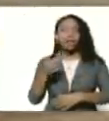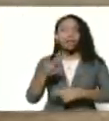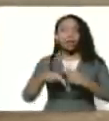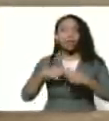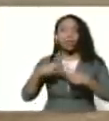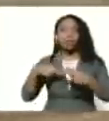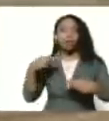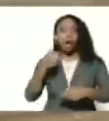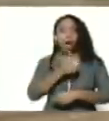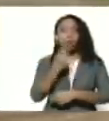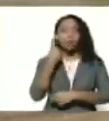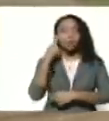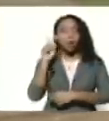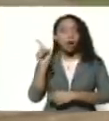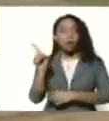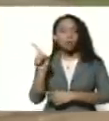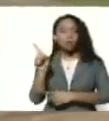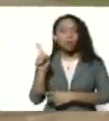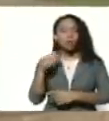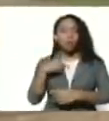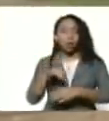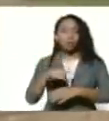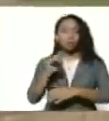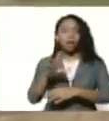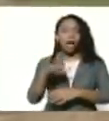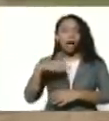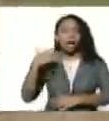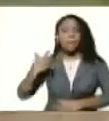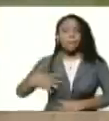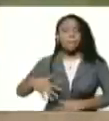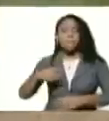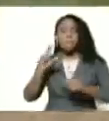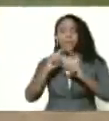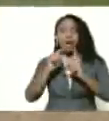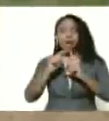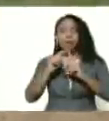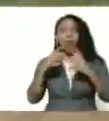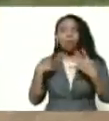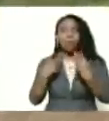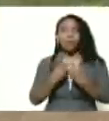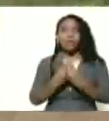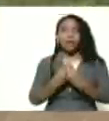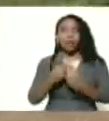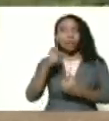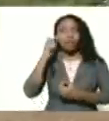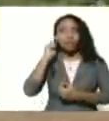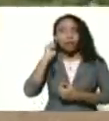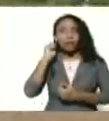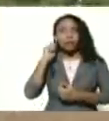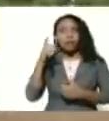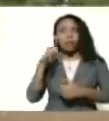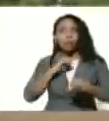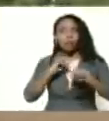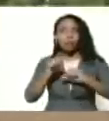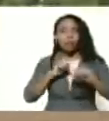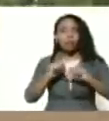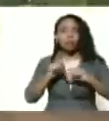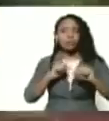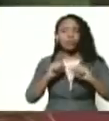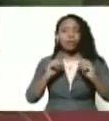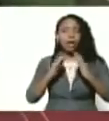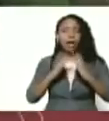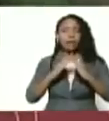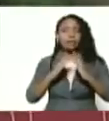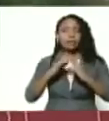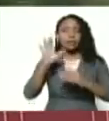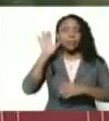revolución a cada uno de ellos. Les voy a dejar en el derecho de palabra a nuestra compañera y camarada del movimiento Lalia Burós,